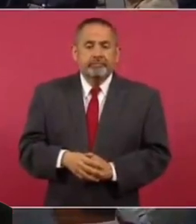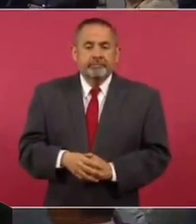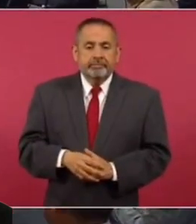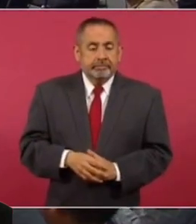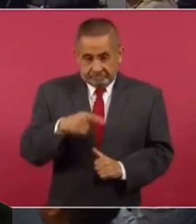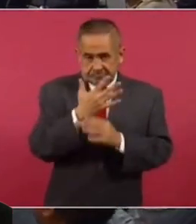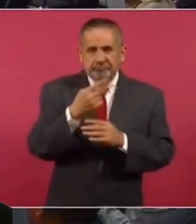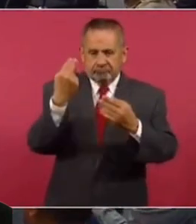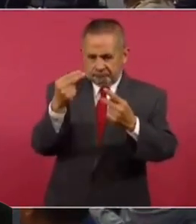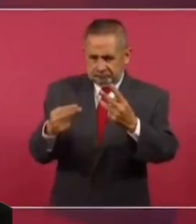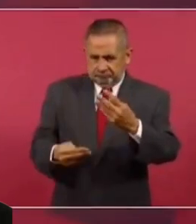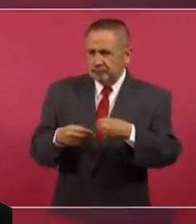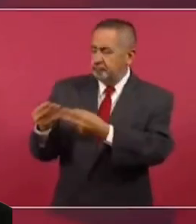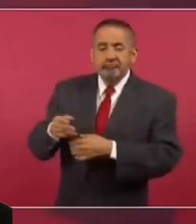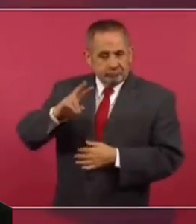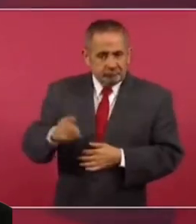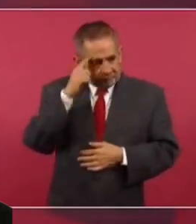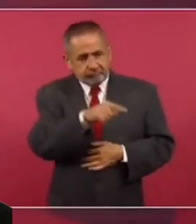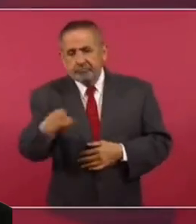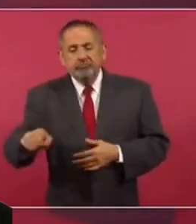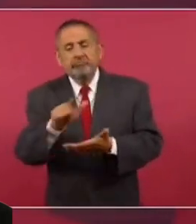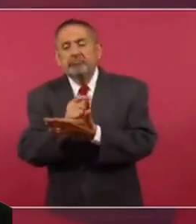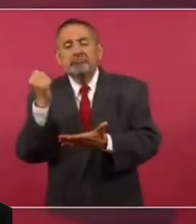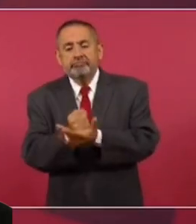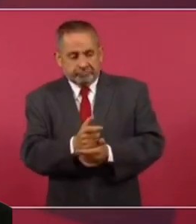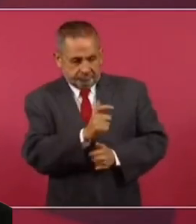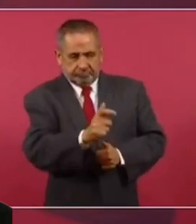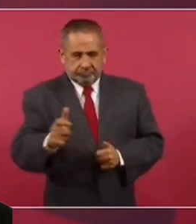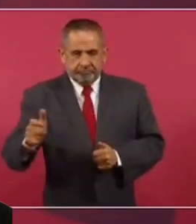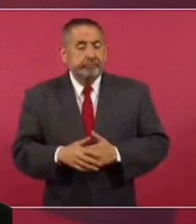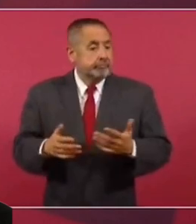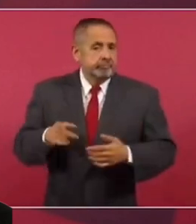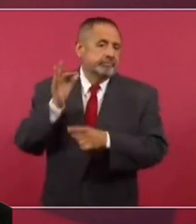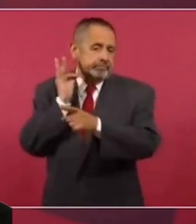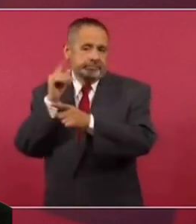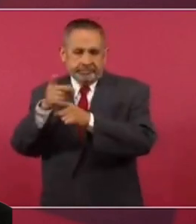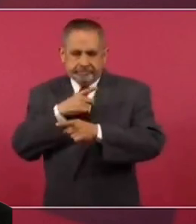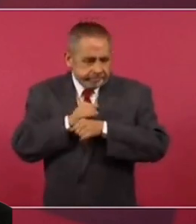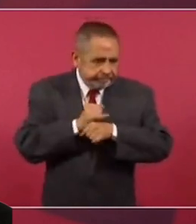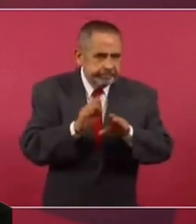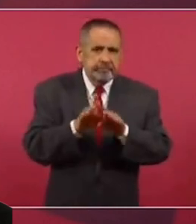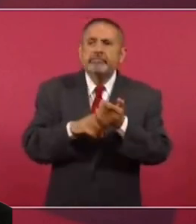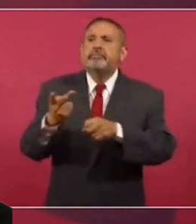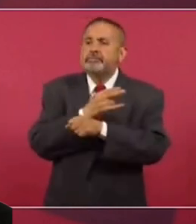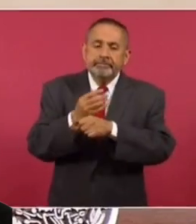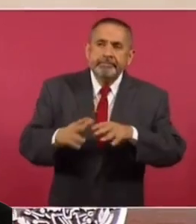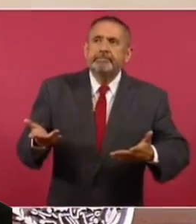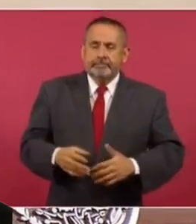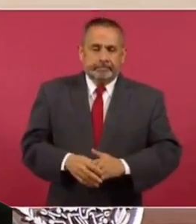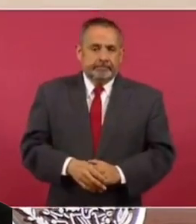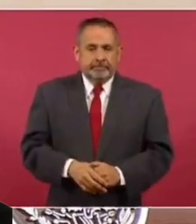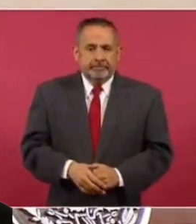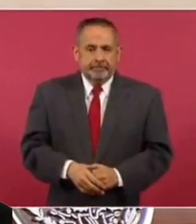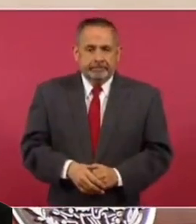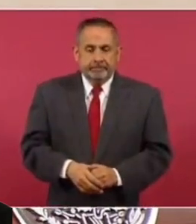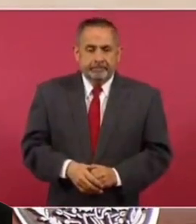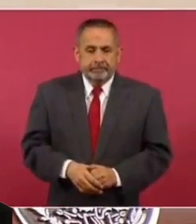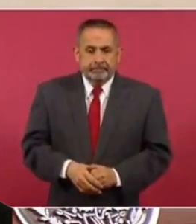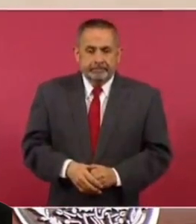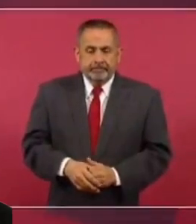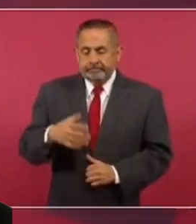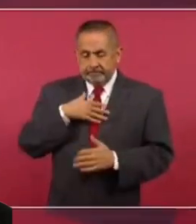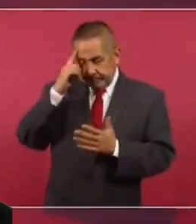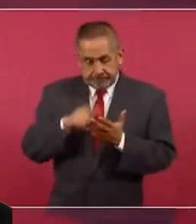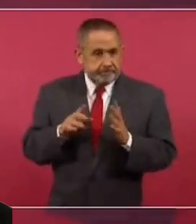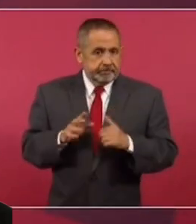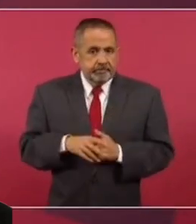para que se aprobara la reforma energética. Y ahí la fiscalía pues tiene que informar de cómo va la investigación. Yo lo que